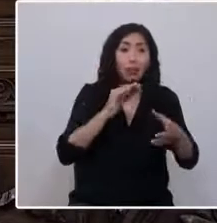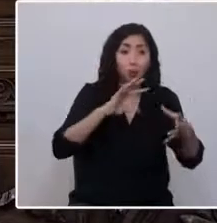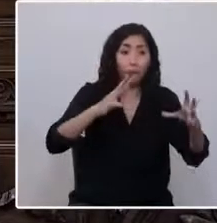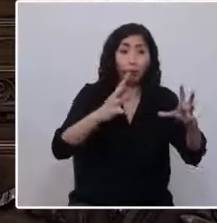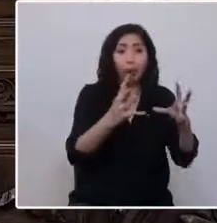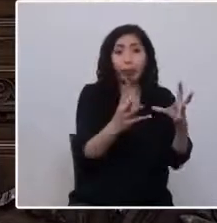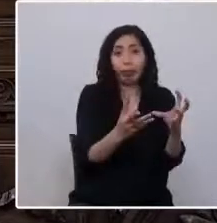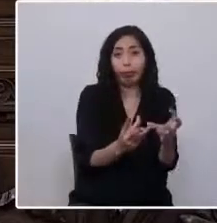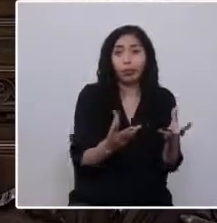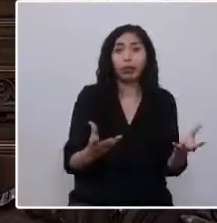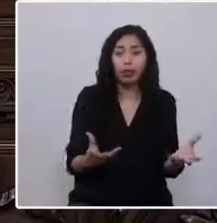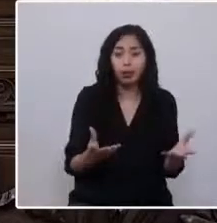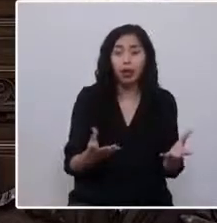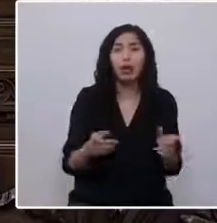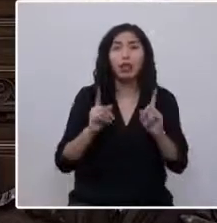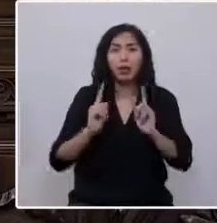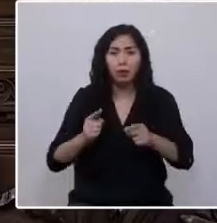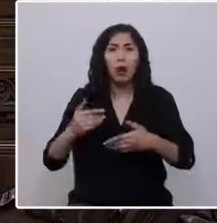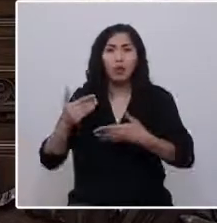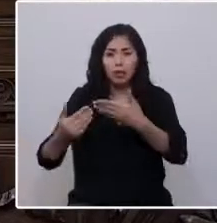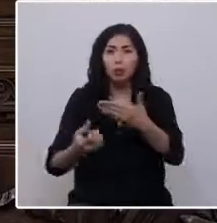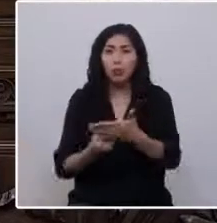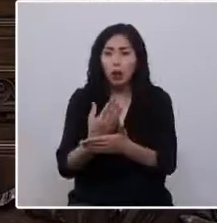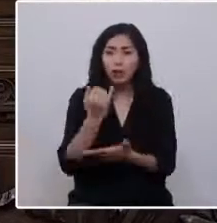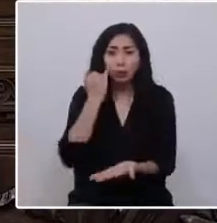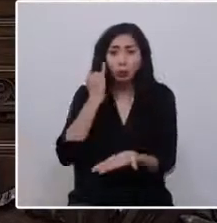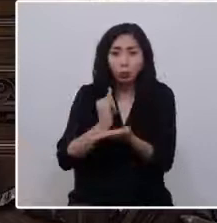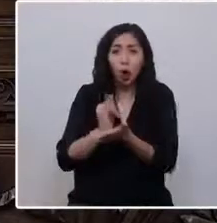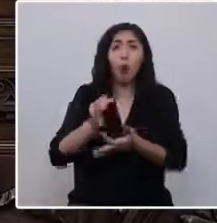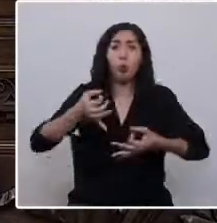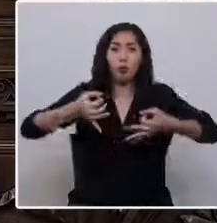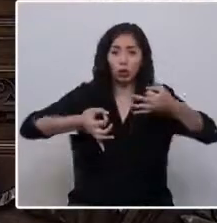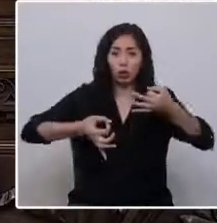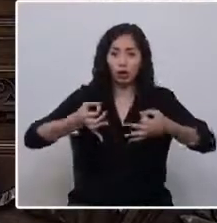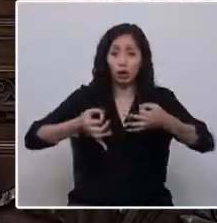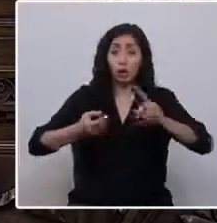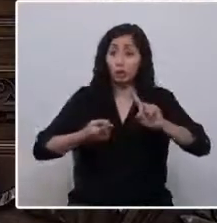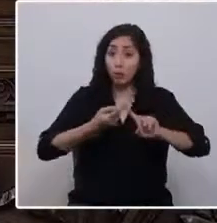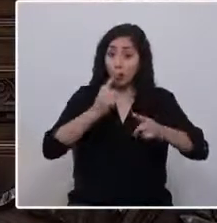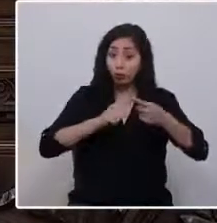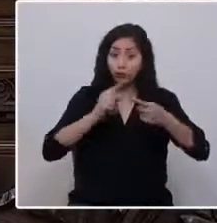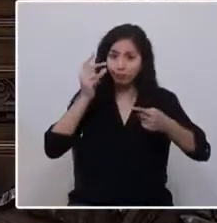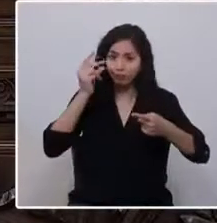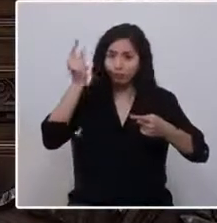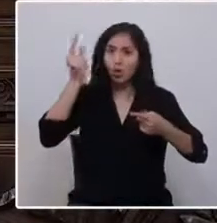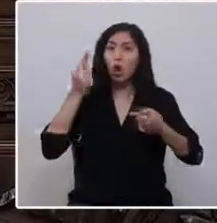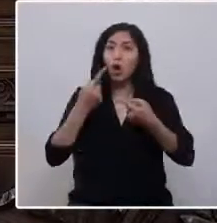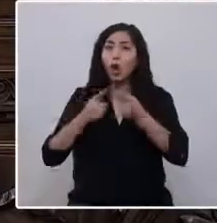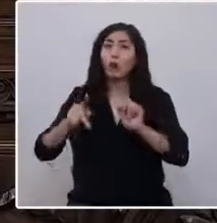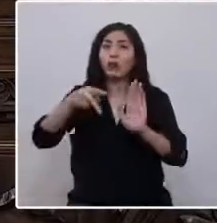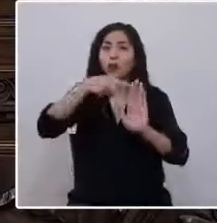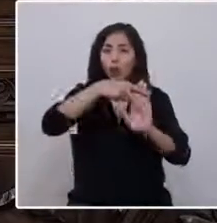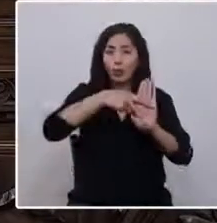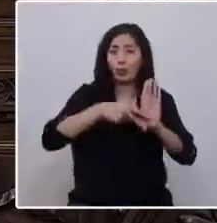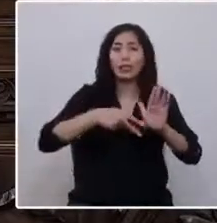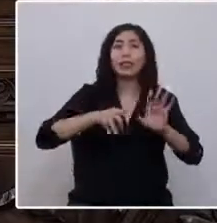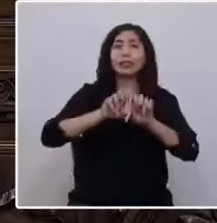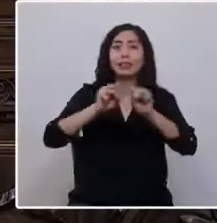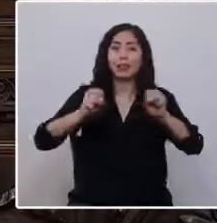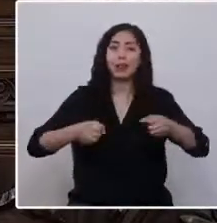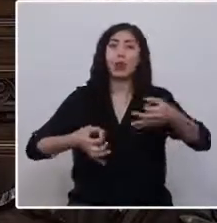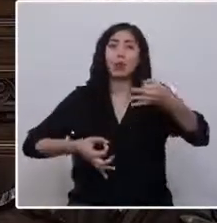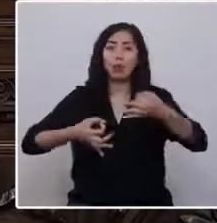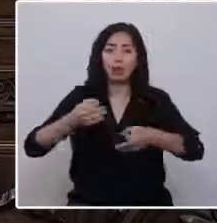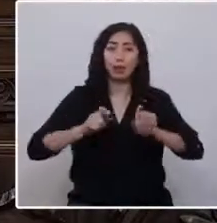imperioso avanzar hacia una nueva institucionalidad de justicia por un lado con la creación de otras normativas y sistemas jurídicos que provean